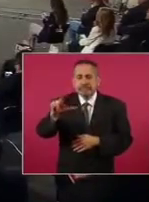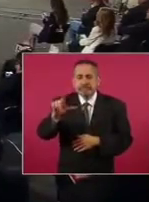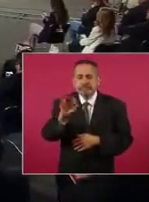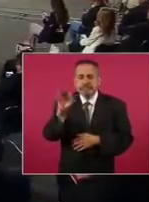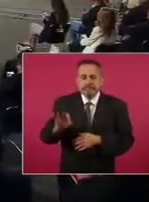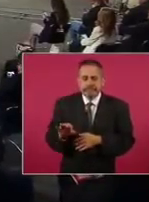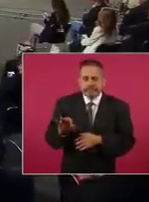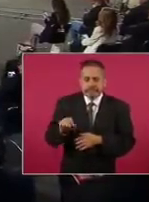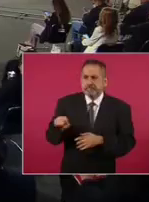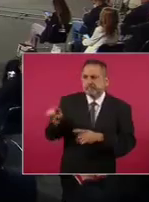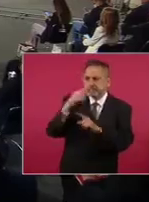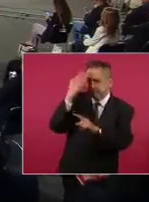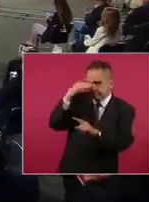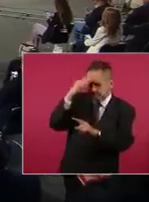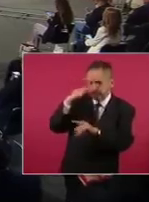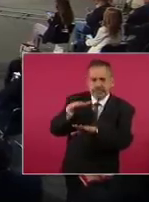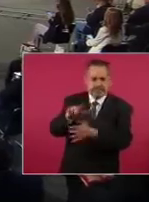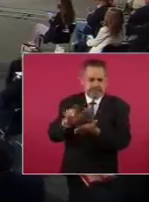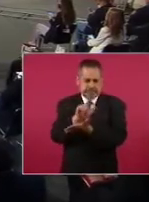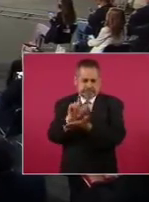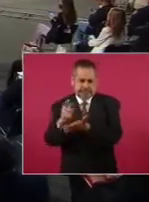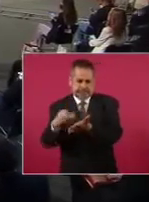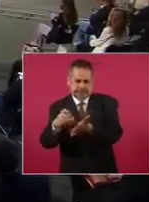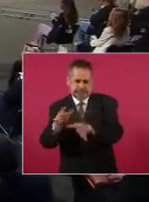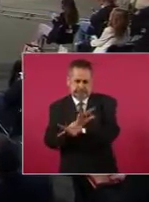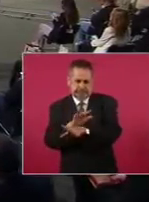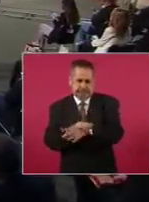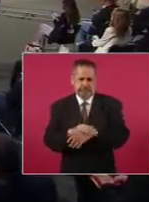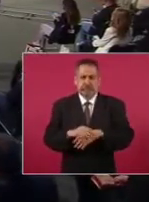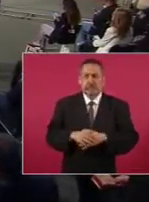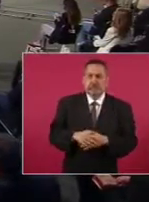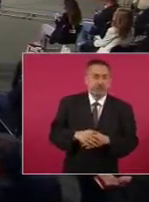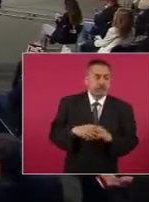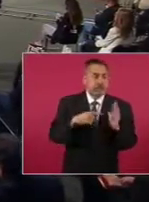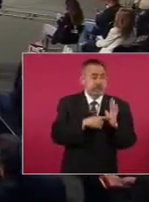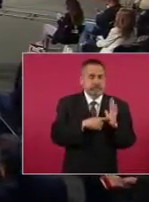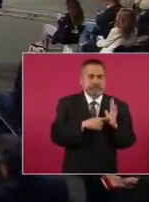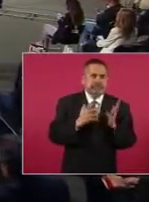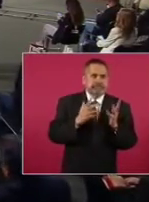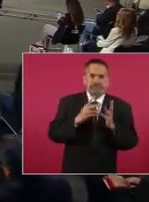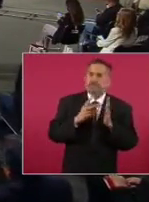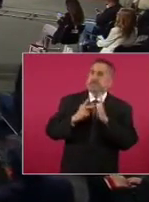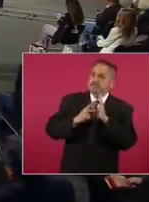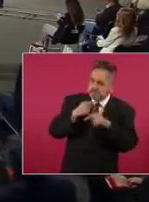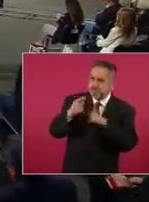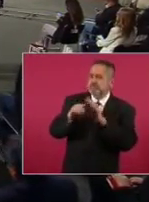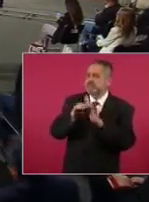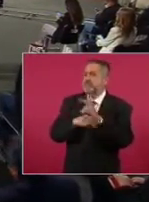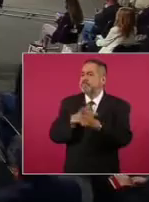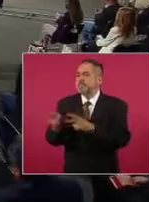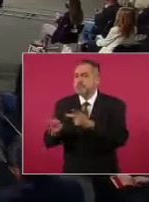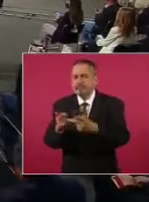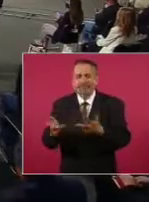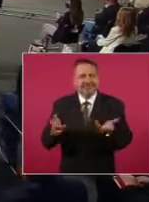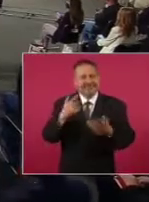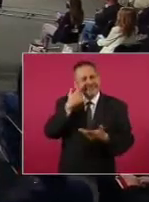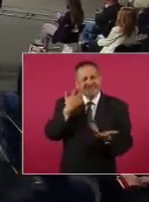entonces sería muy bueno hacer otra. pero miren,